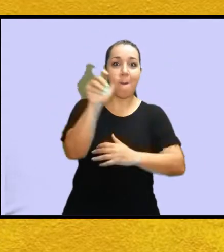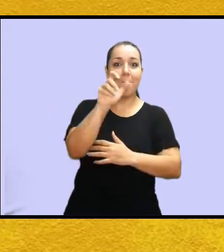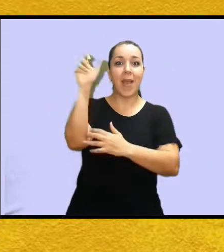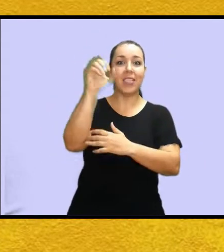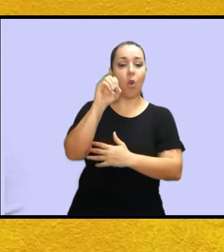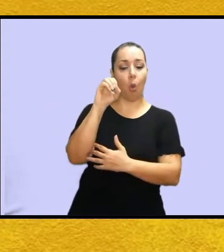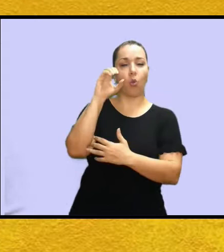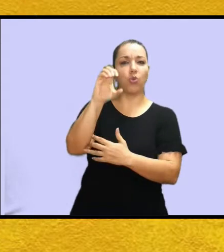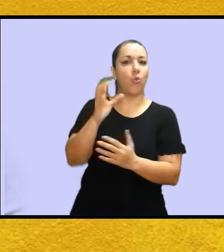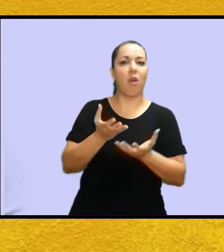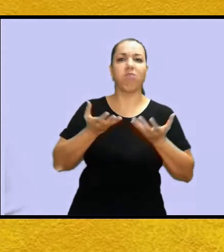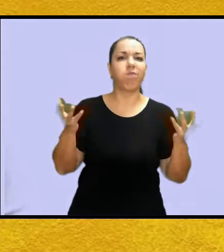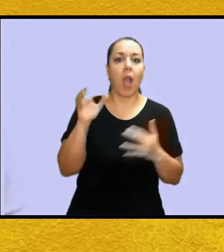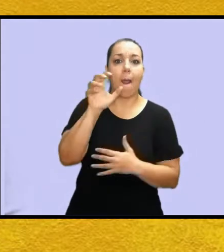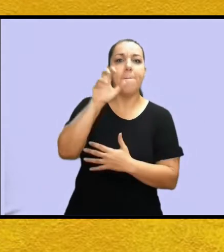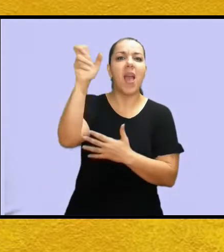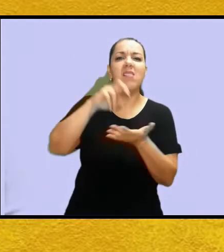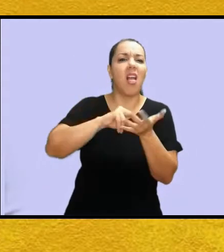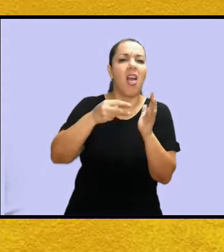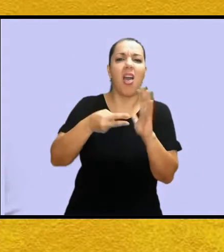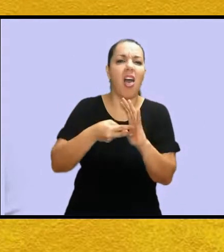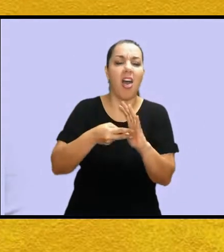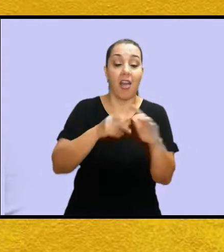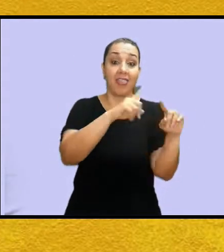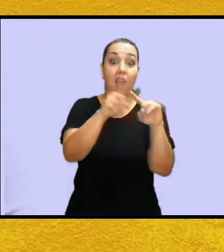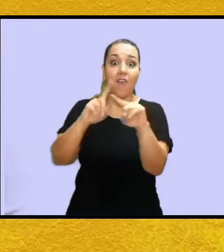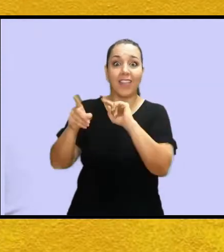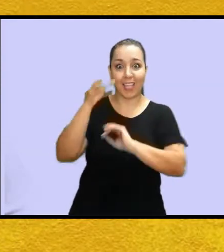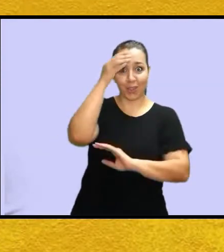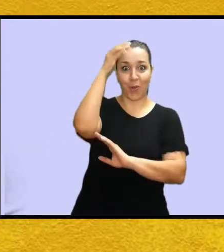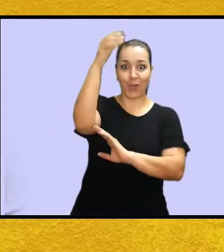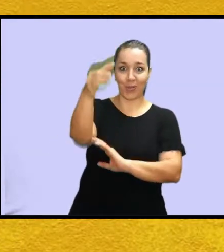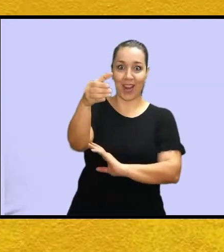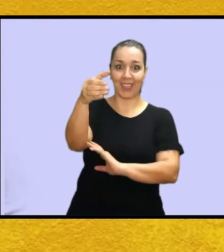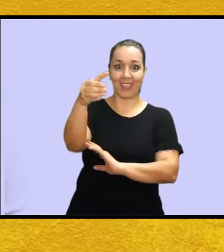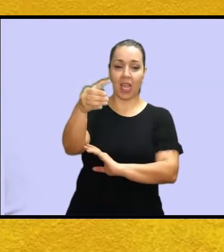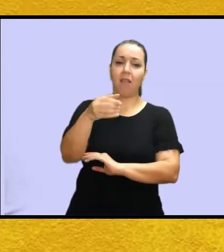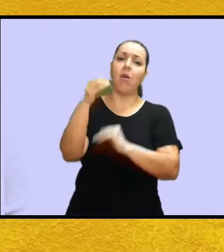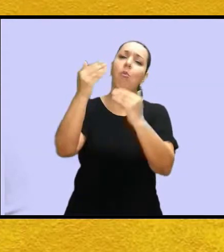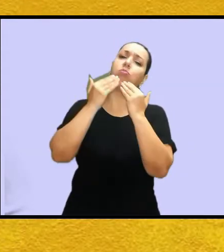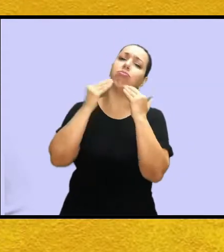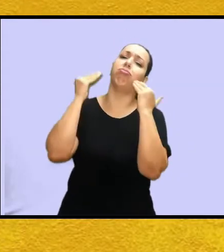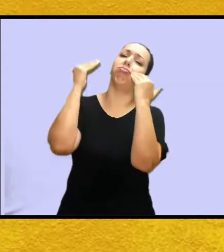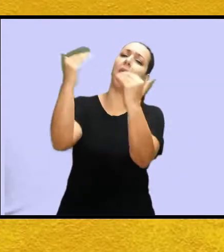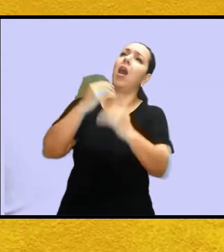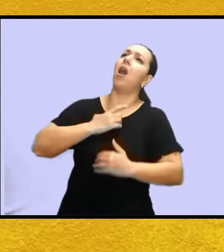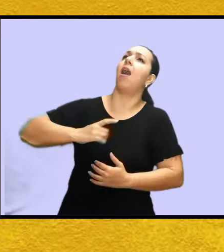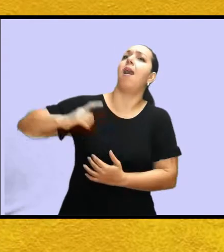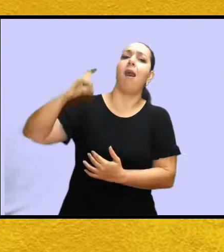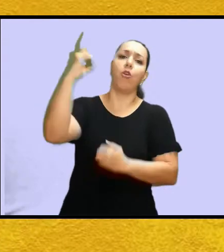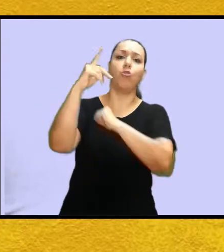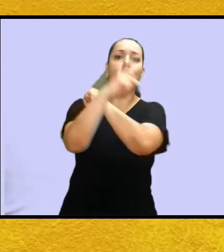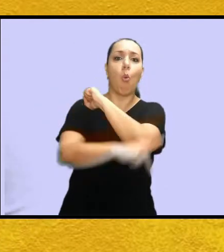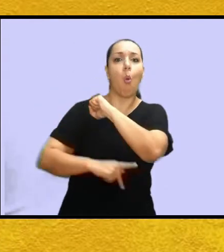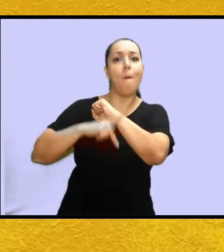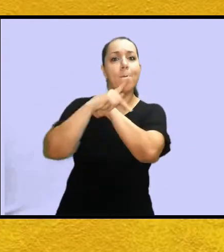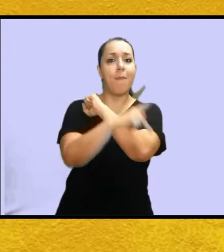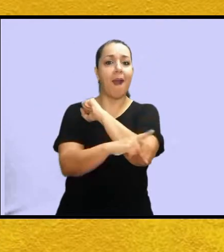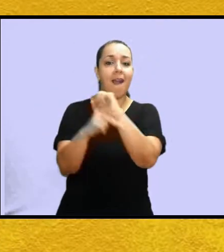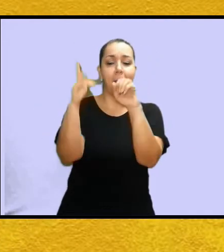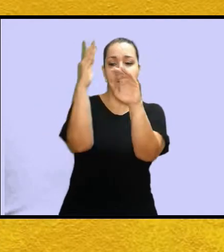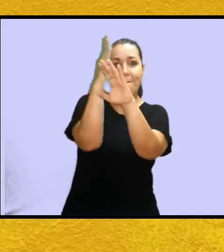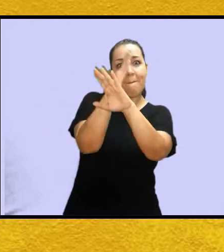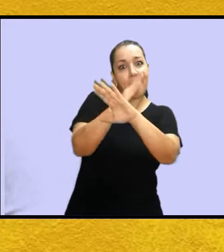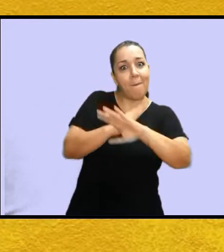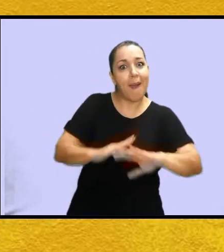mes de octubre el mes de la interculturalidad. Definitivamente tenemos que dar gracias a Dios que nuestro país, un país